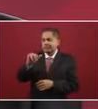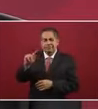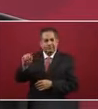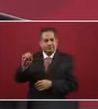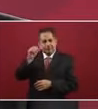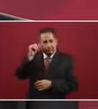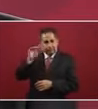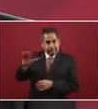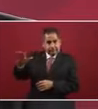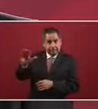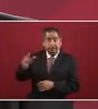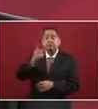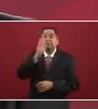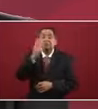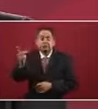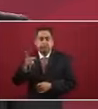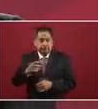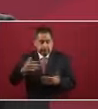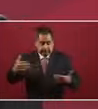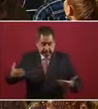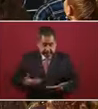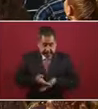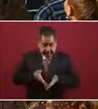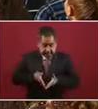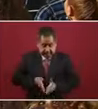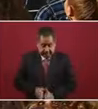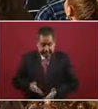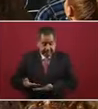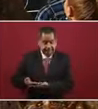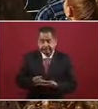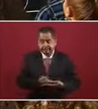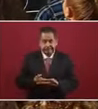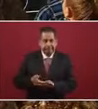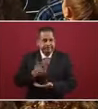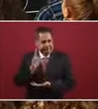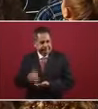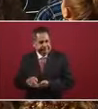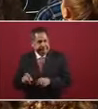niños, así como nosotros decimos